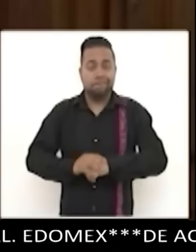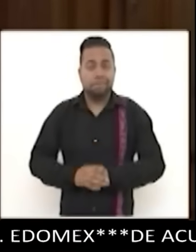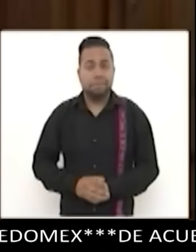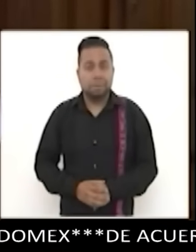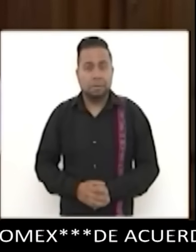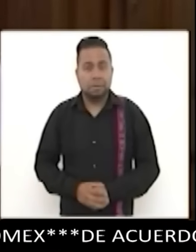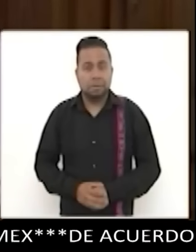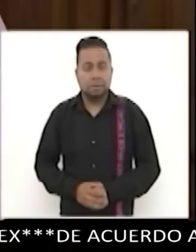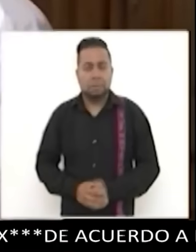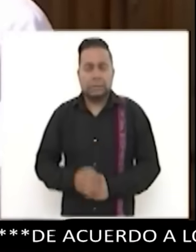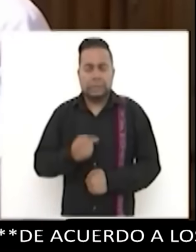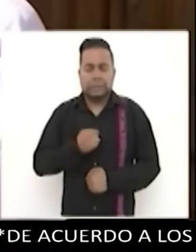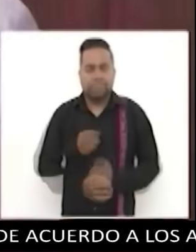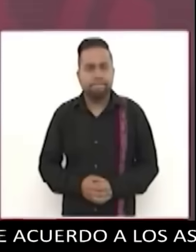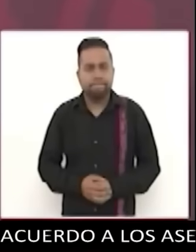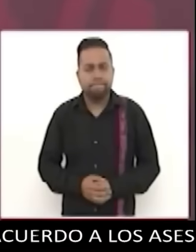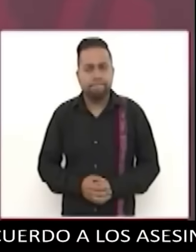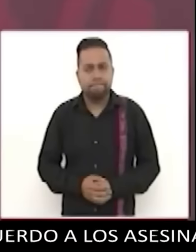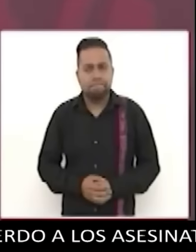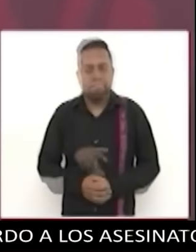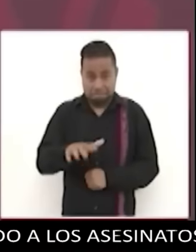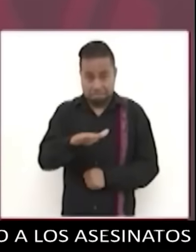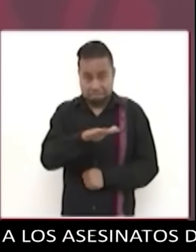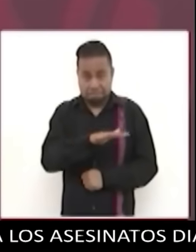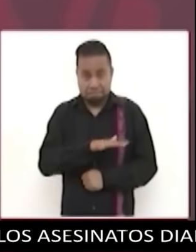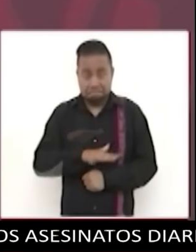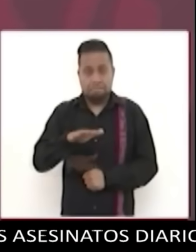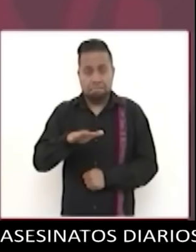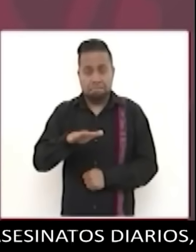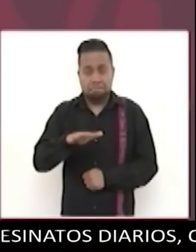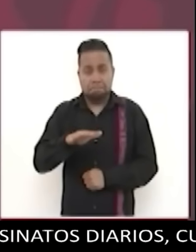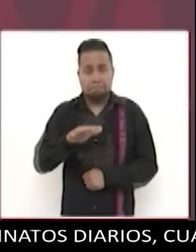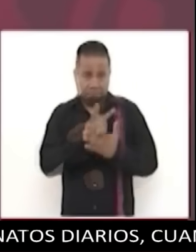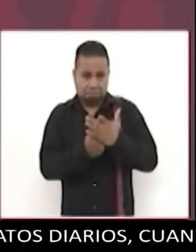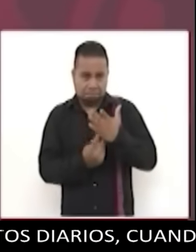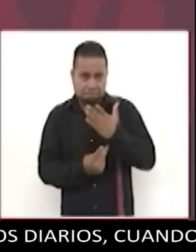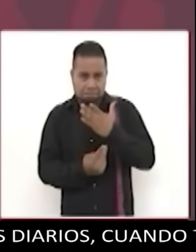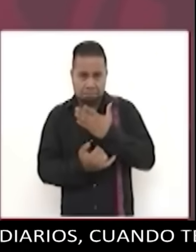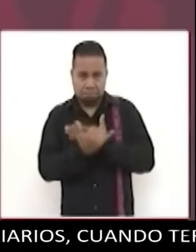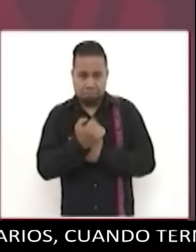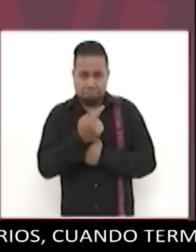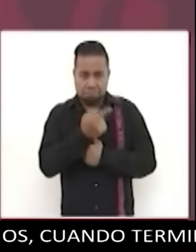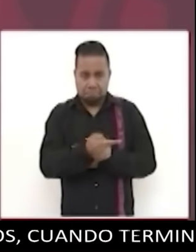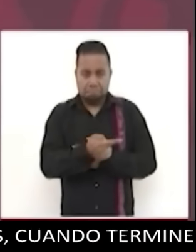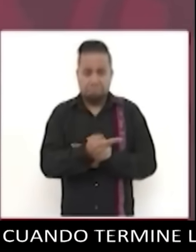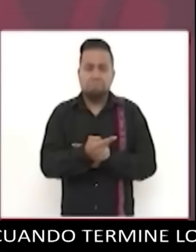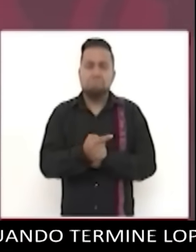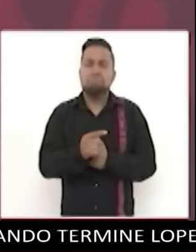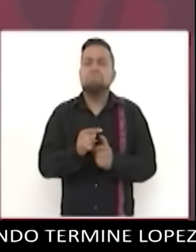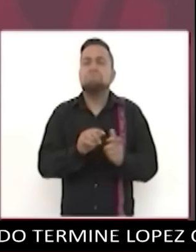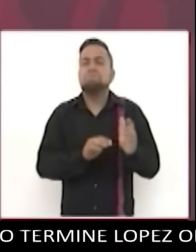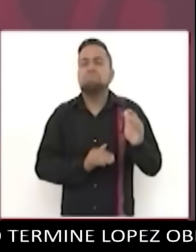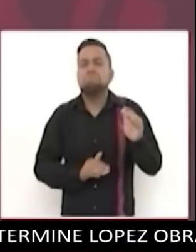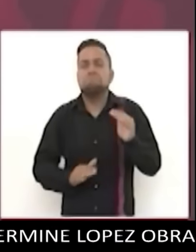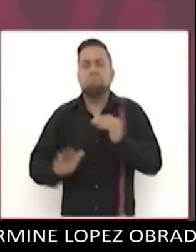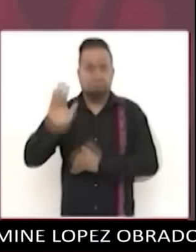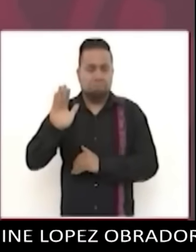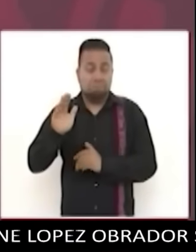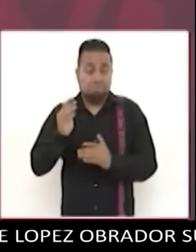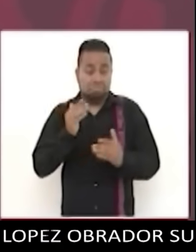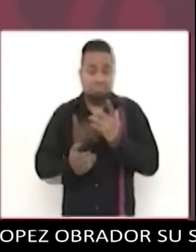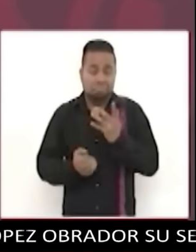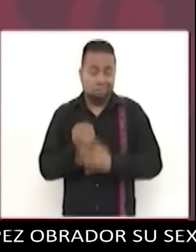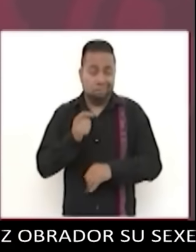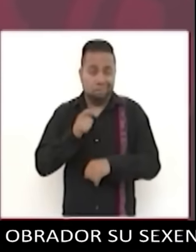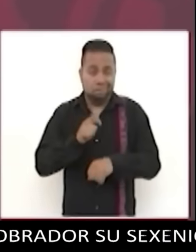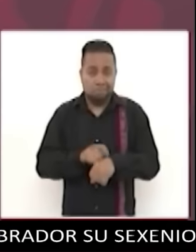nada deseo más que florezca este proyecto en esta nueva etapa. Y va a depender de